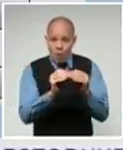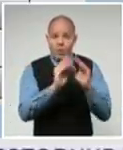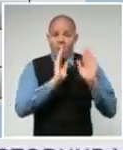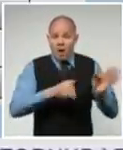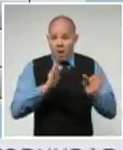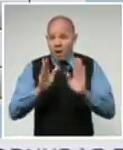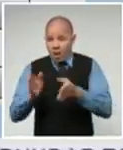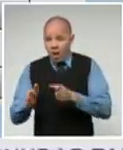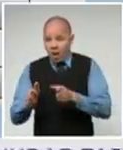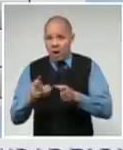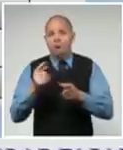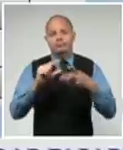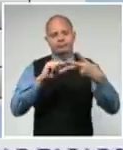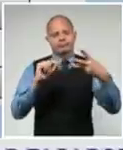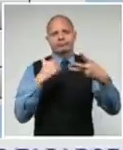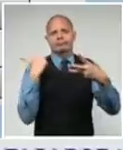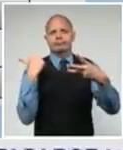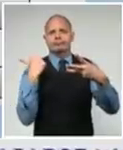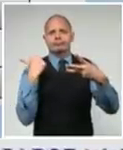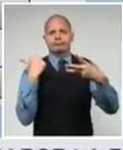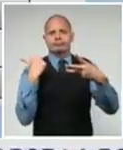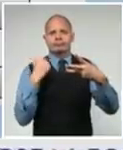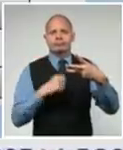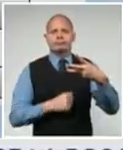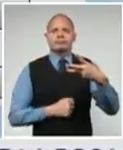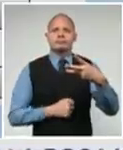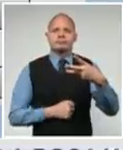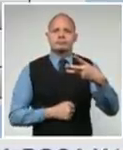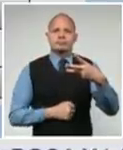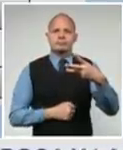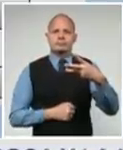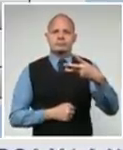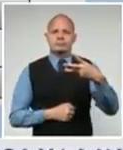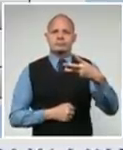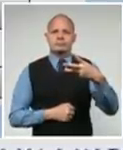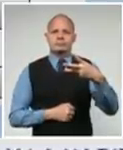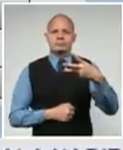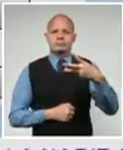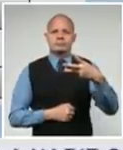1.008.932 fallecidos, que es una letalidad de